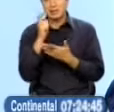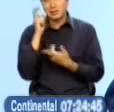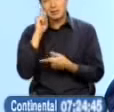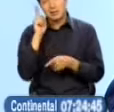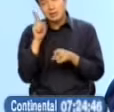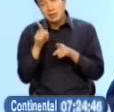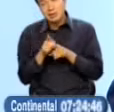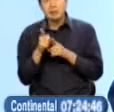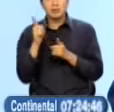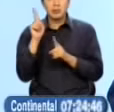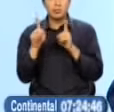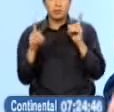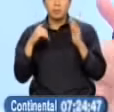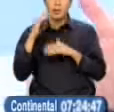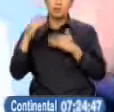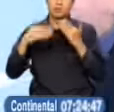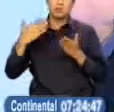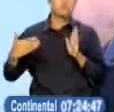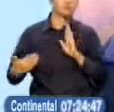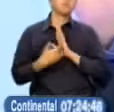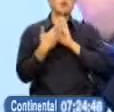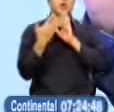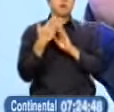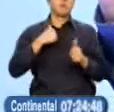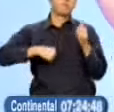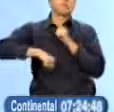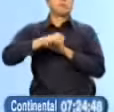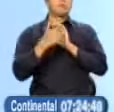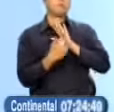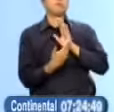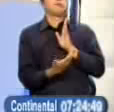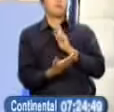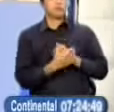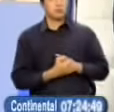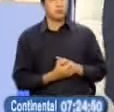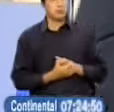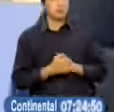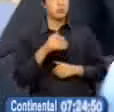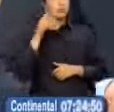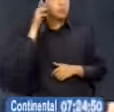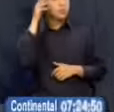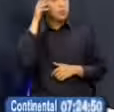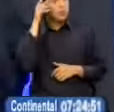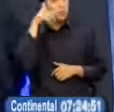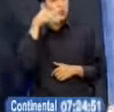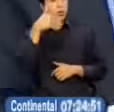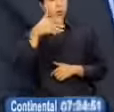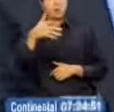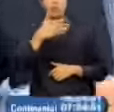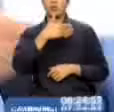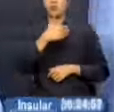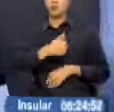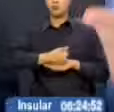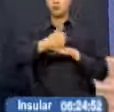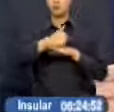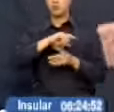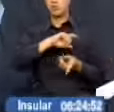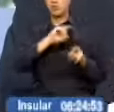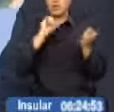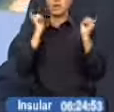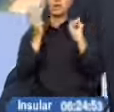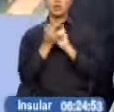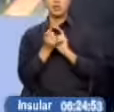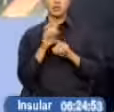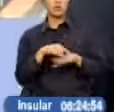todo con sectores que le pueden dar un golpe es tener un discurso pero cuando llegó al poder negro a otro escenario